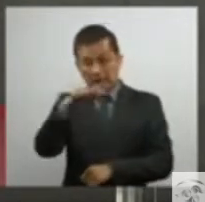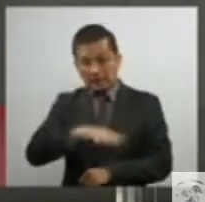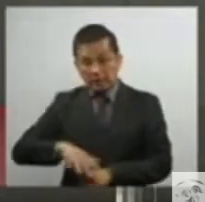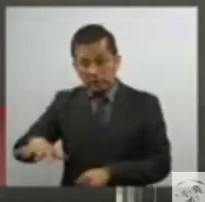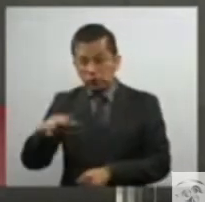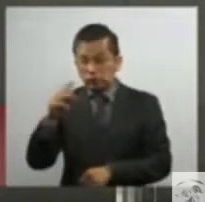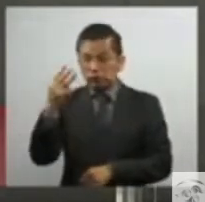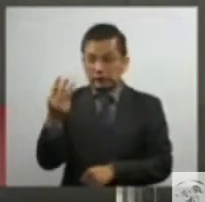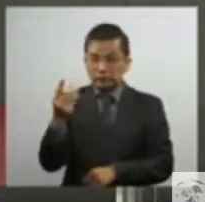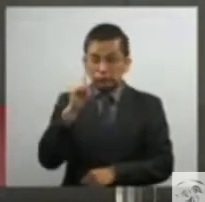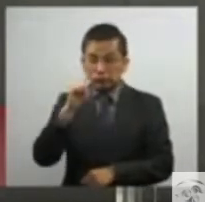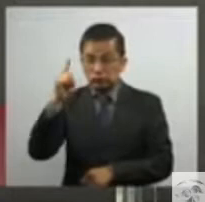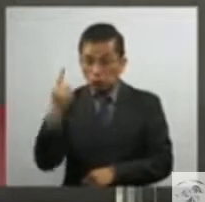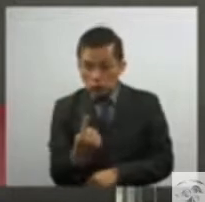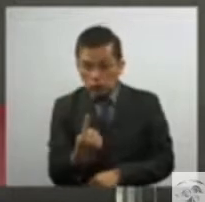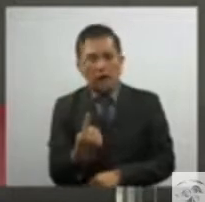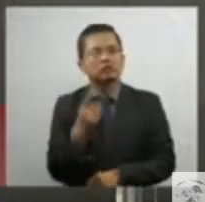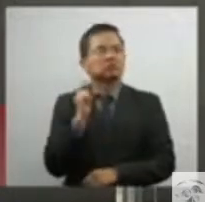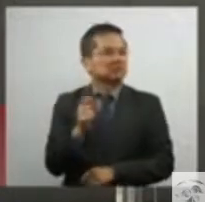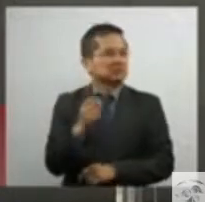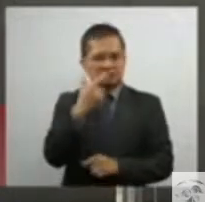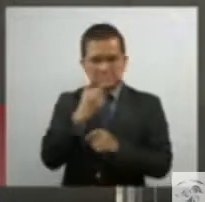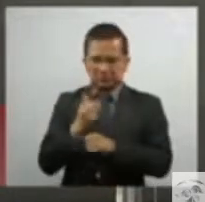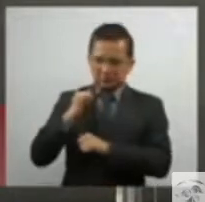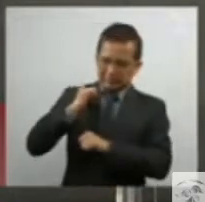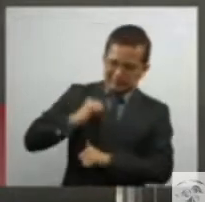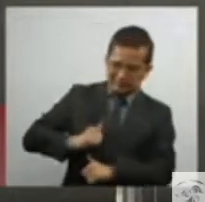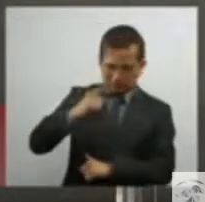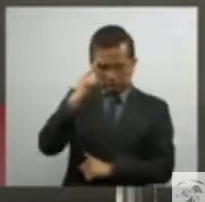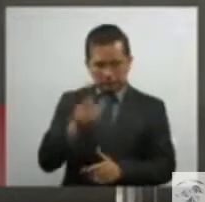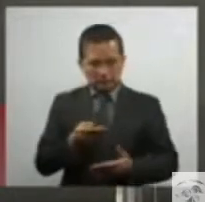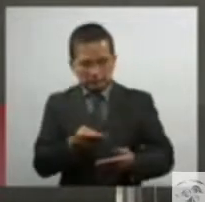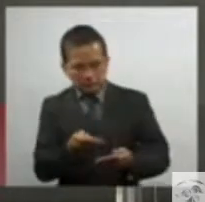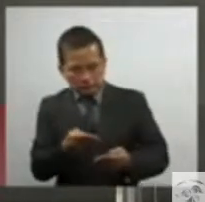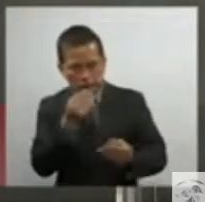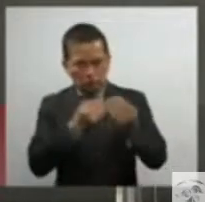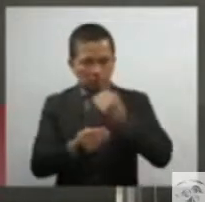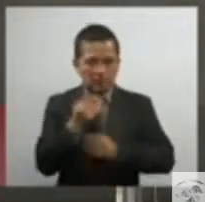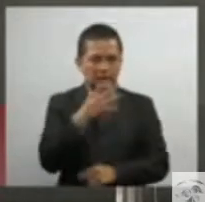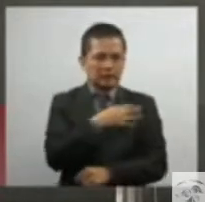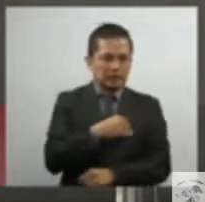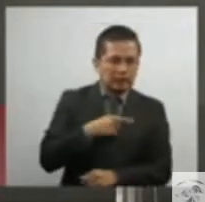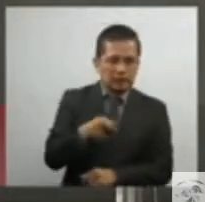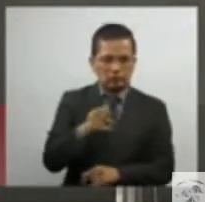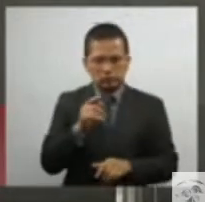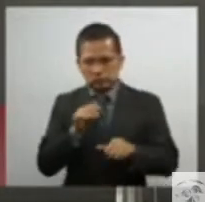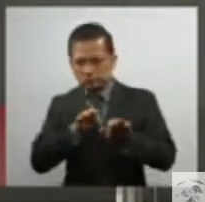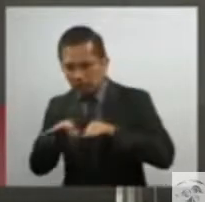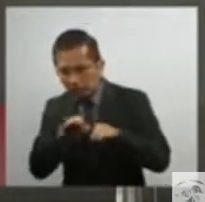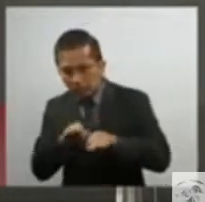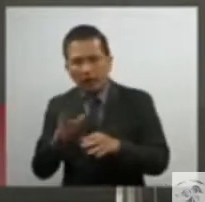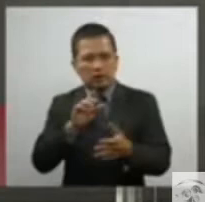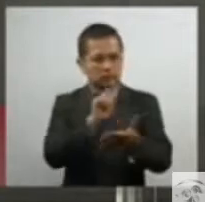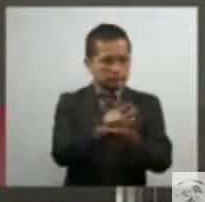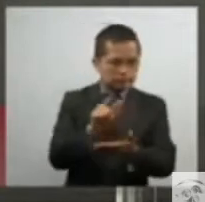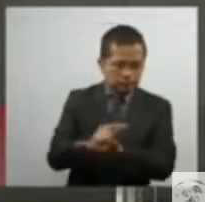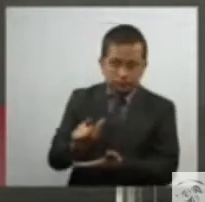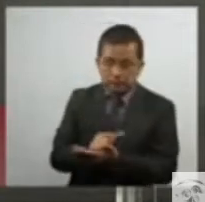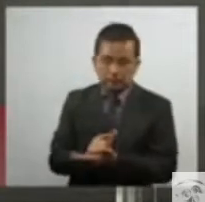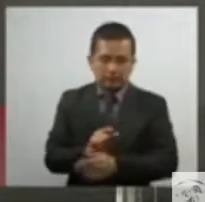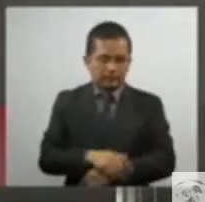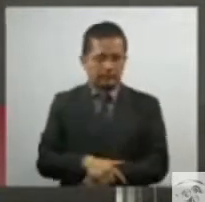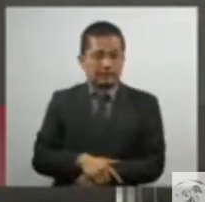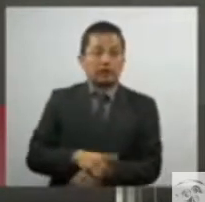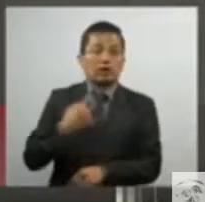cargo solas de la manutención de sus hijos, de las labores domésticas y de cuidados. Se trata de respaldar